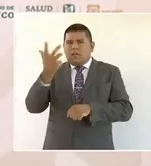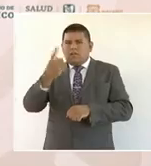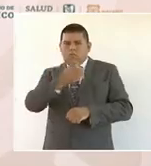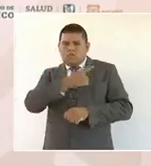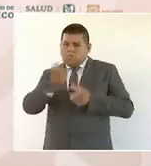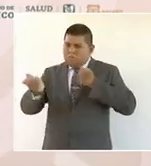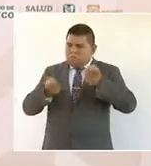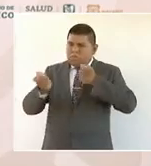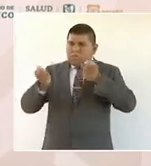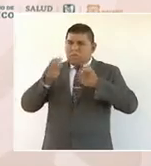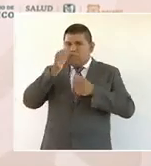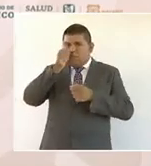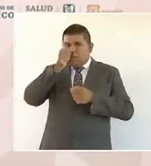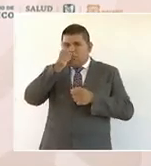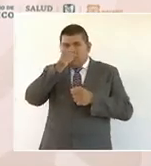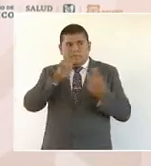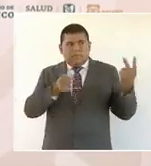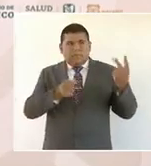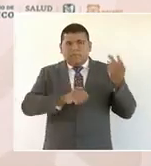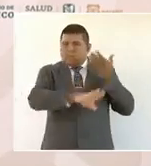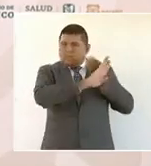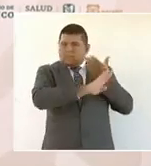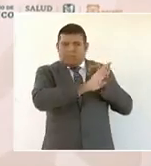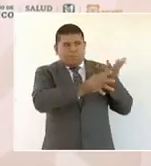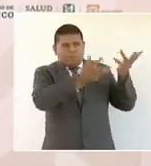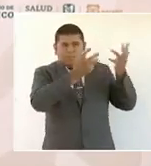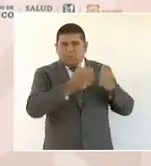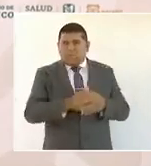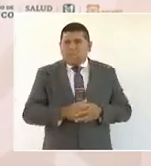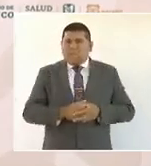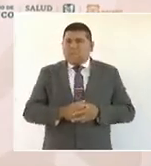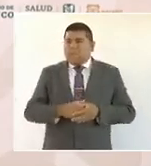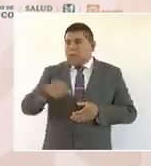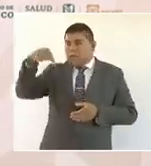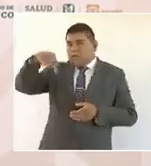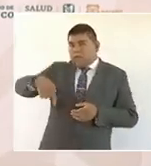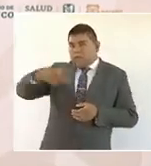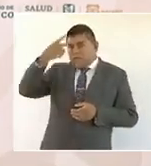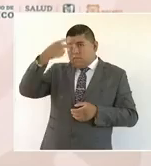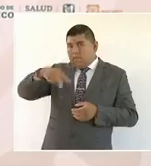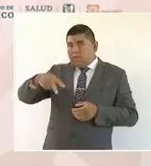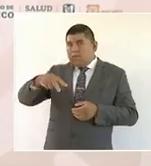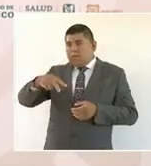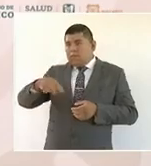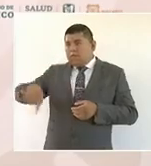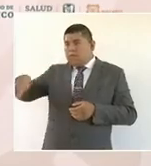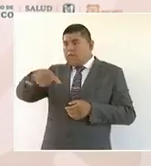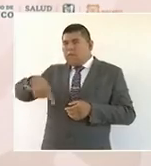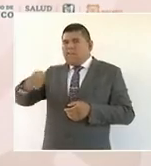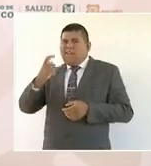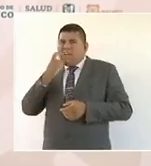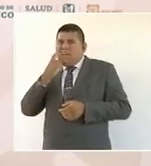increíble, los reaccionarios de México están defendiendo